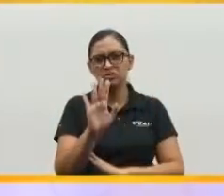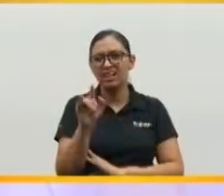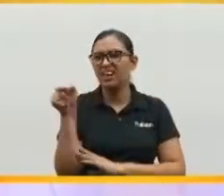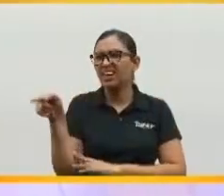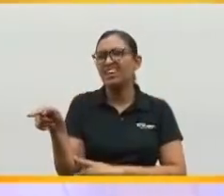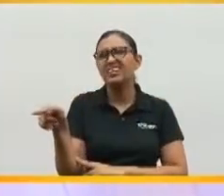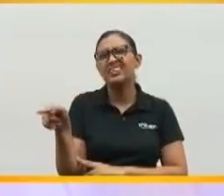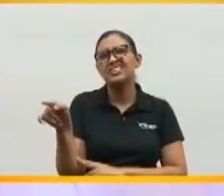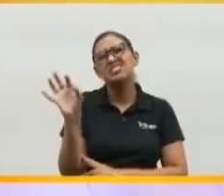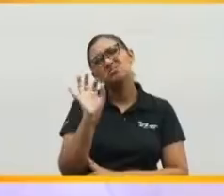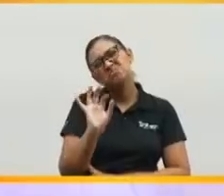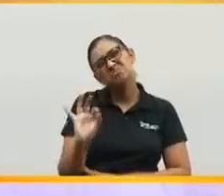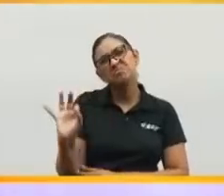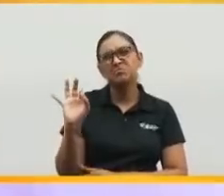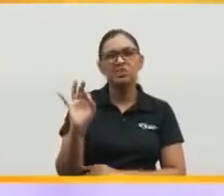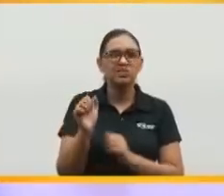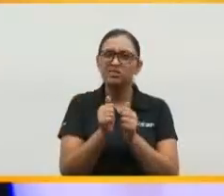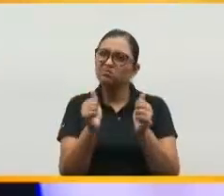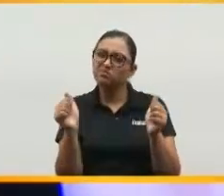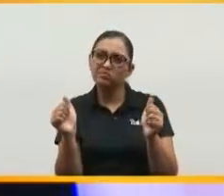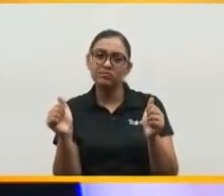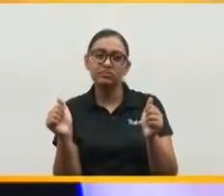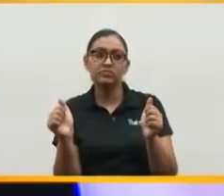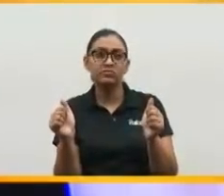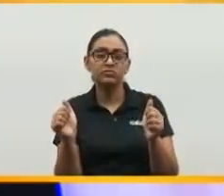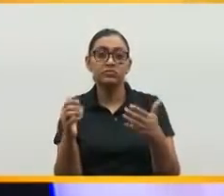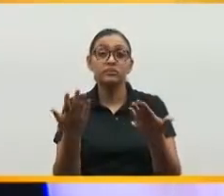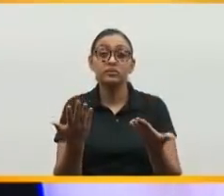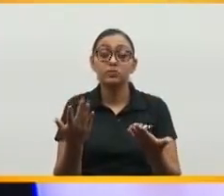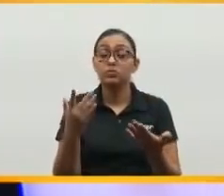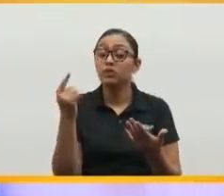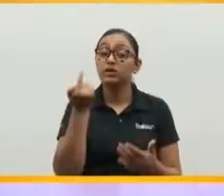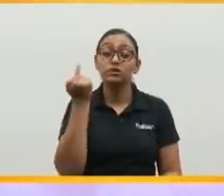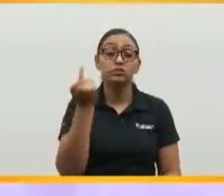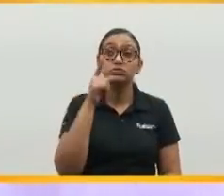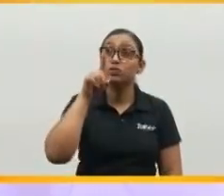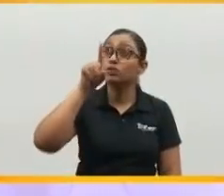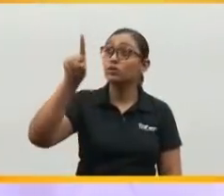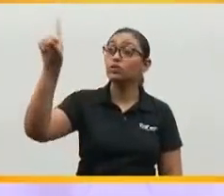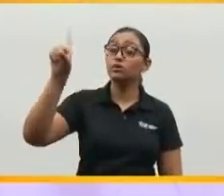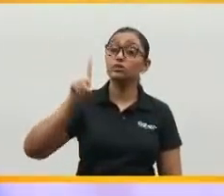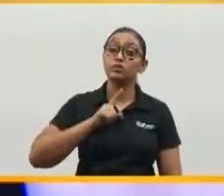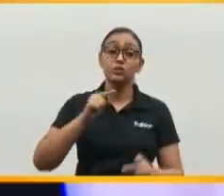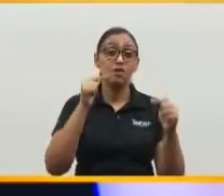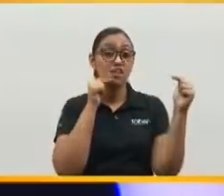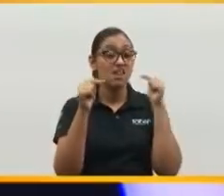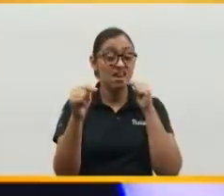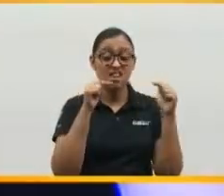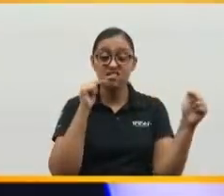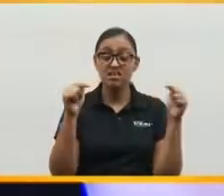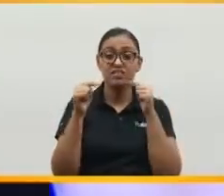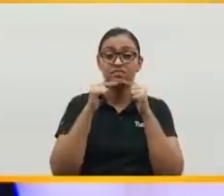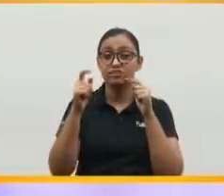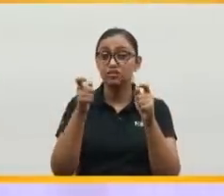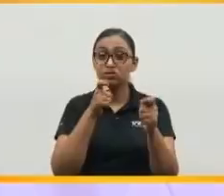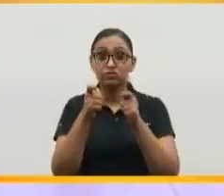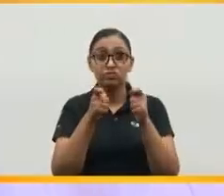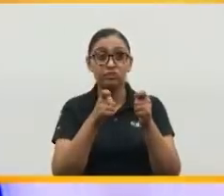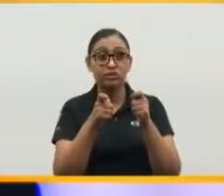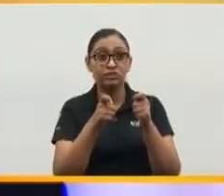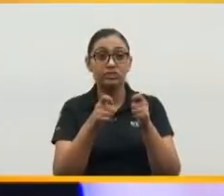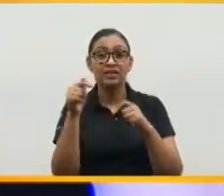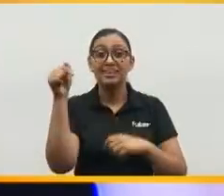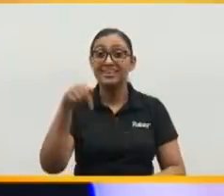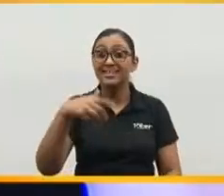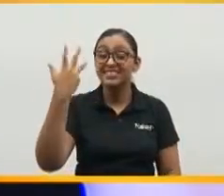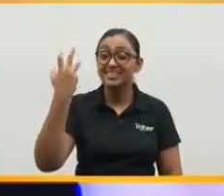que voy a solventar mi cosa. No se puede, porque solo en Él hay autoridad. Hebreo dice: en Él, por Él y para Él subsisten todas las cosas y fueron creadas. Y el día de